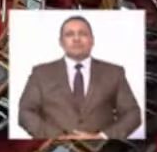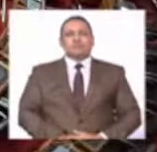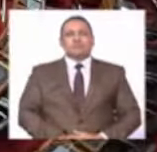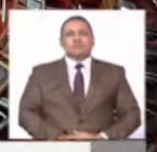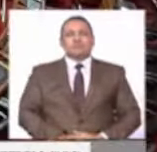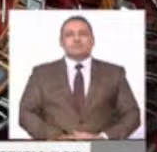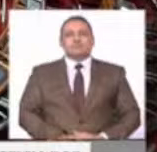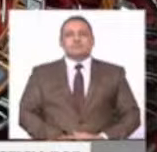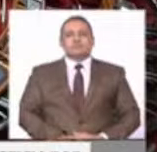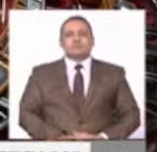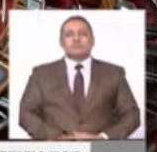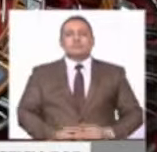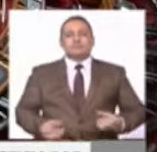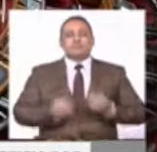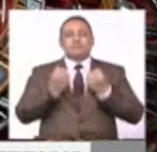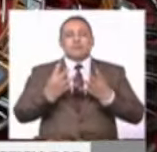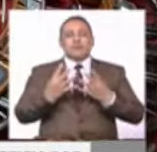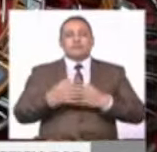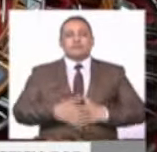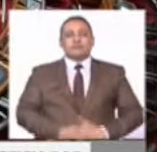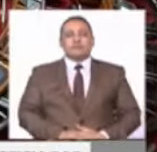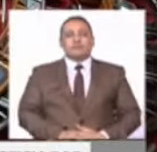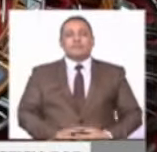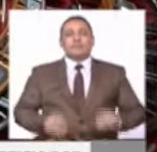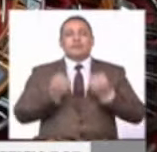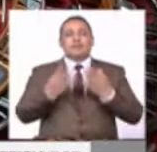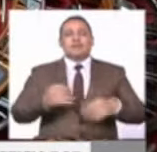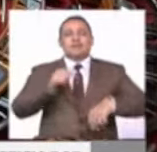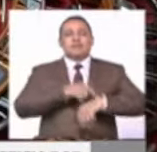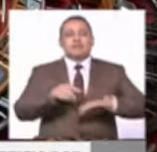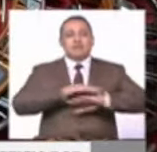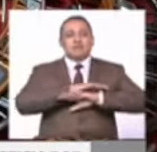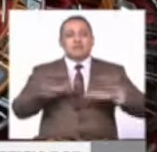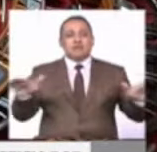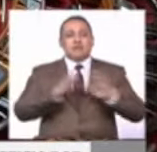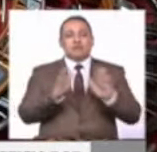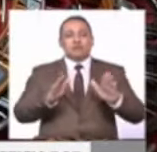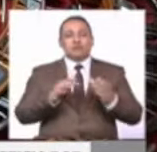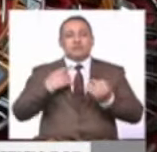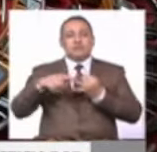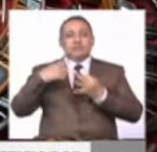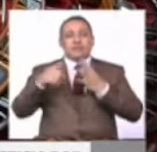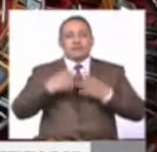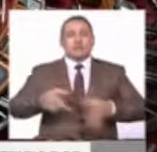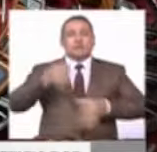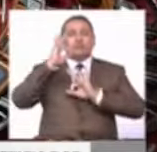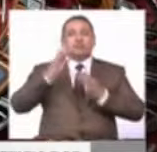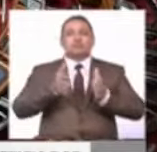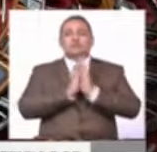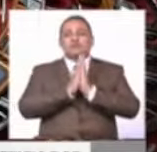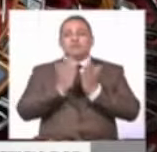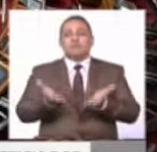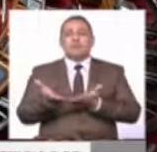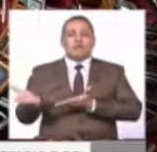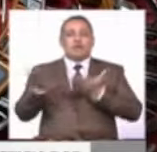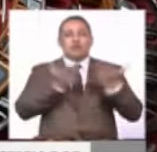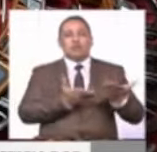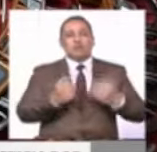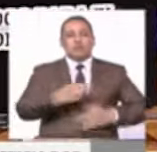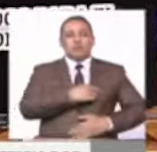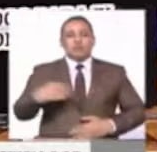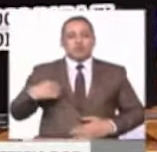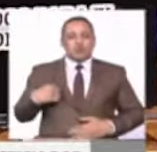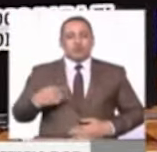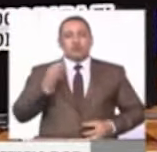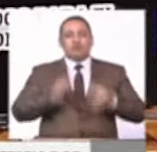gracias bien habiendo concluido las intervenciones se invita a los miembros de la junta Nacional